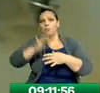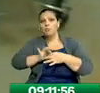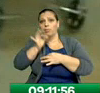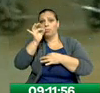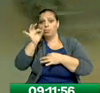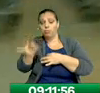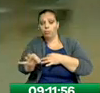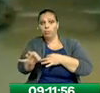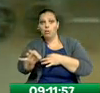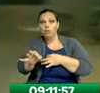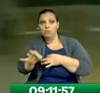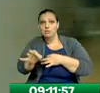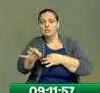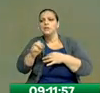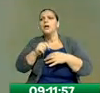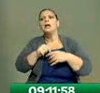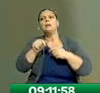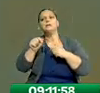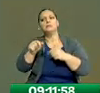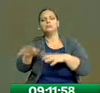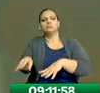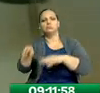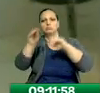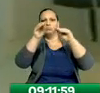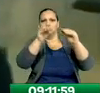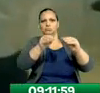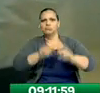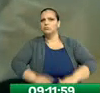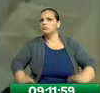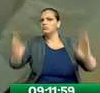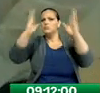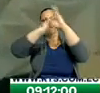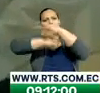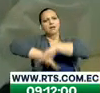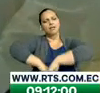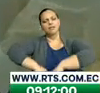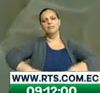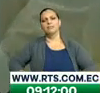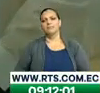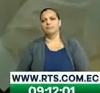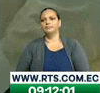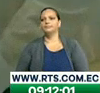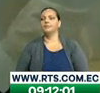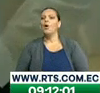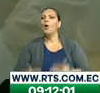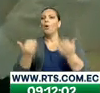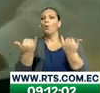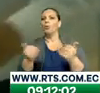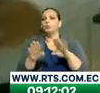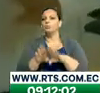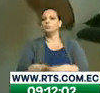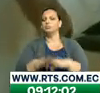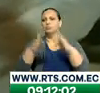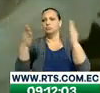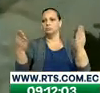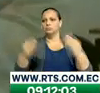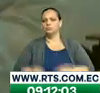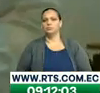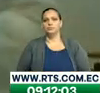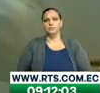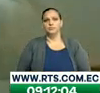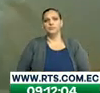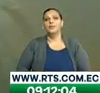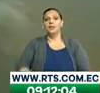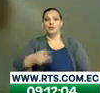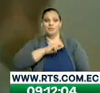pueden venir de forma gratuita al Hospital Guayaquil Bicentenario, que hoy abre sus puertas. Esto se suma a las 32 clínicas móviles que están